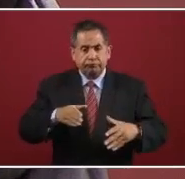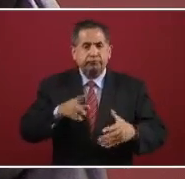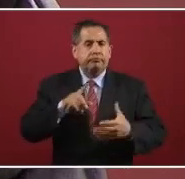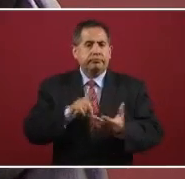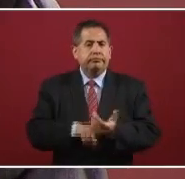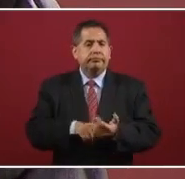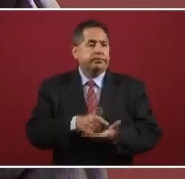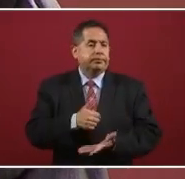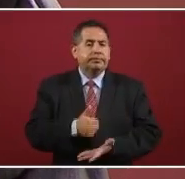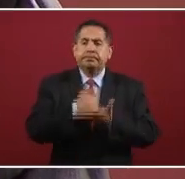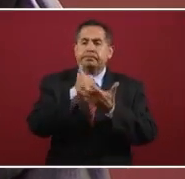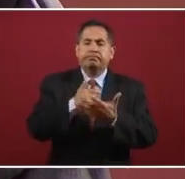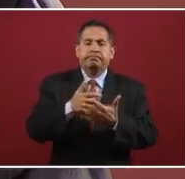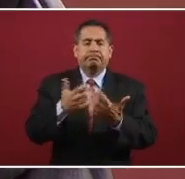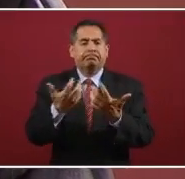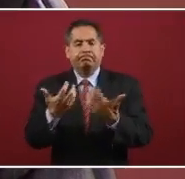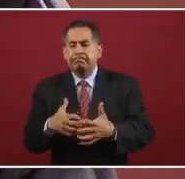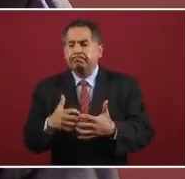actividades productivas